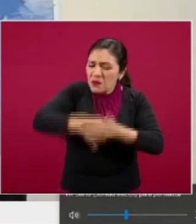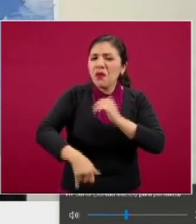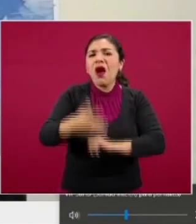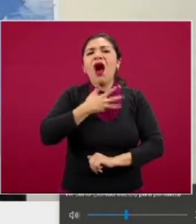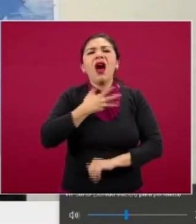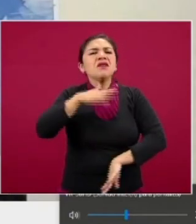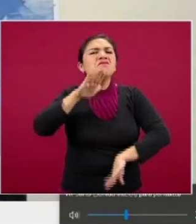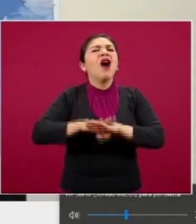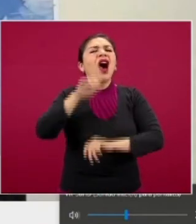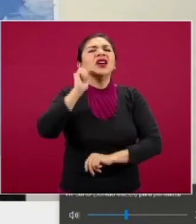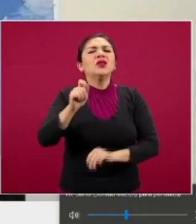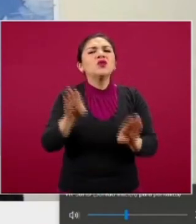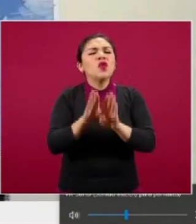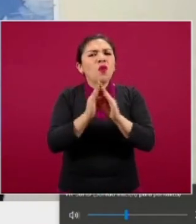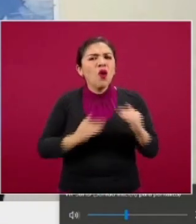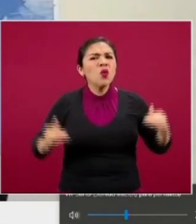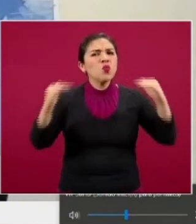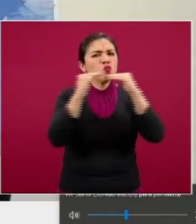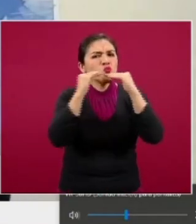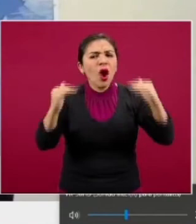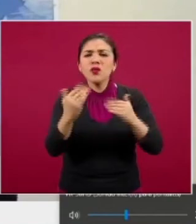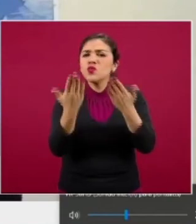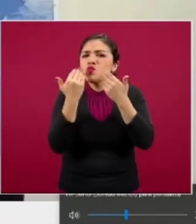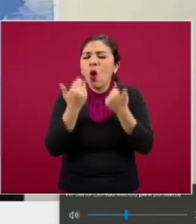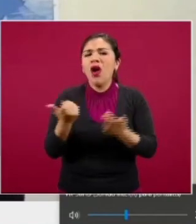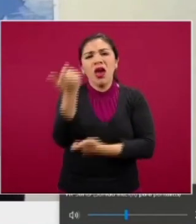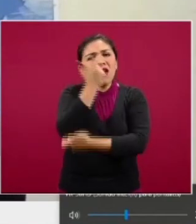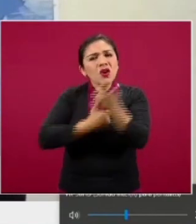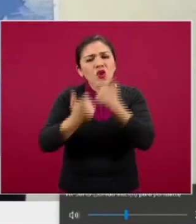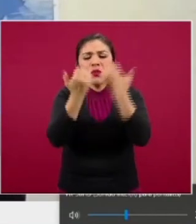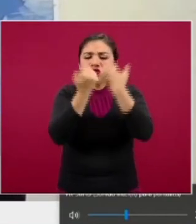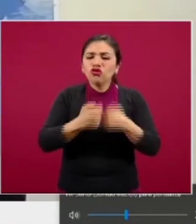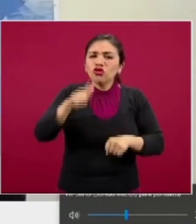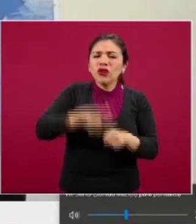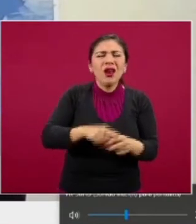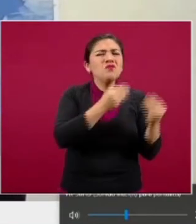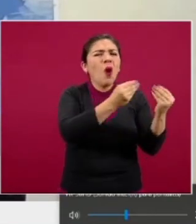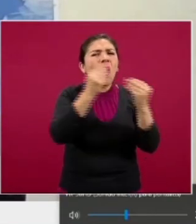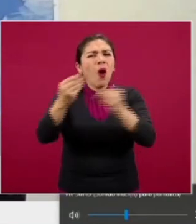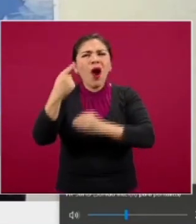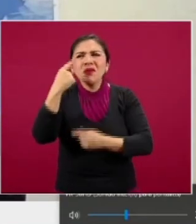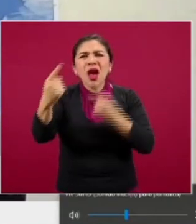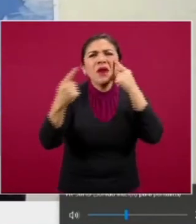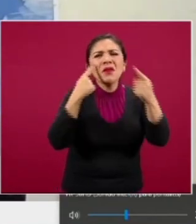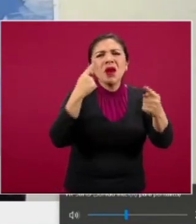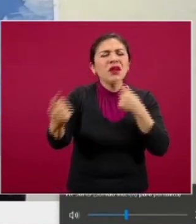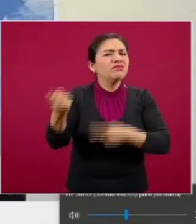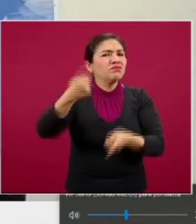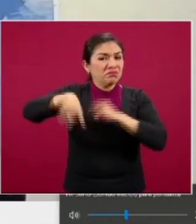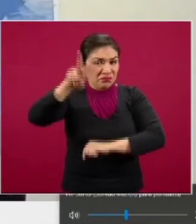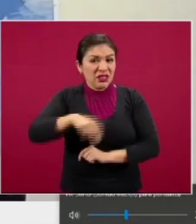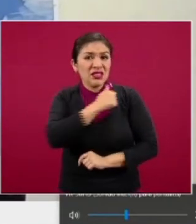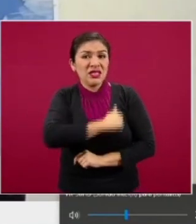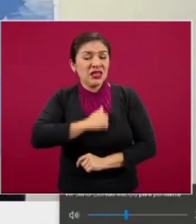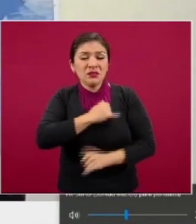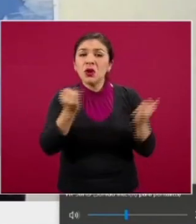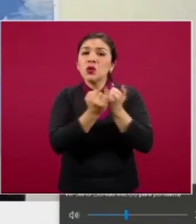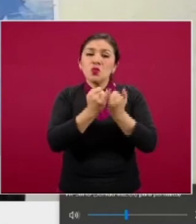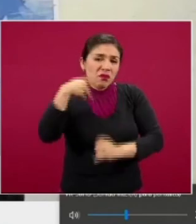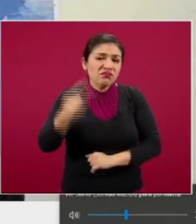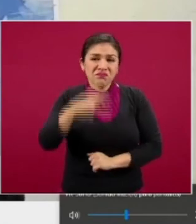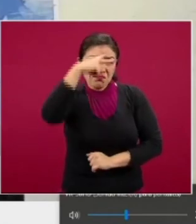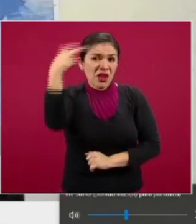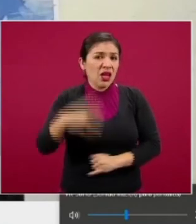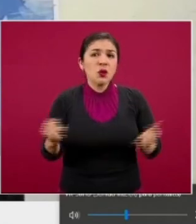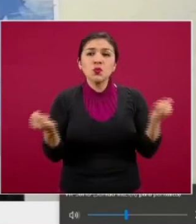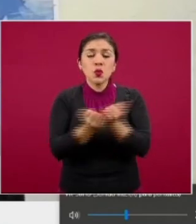muy profundas en la desigualdad social y económica que viven muchas sociedades, desafortunadamente también la sociedad